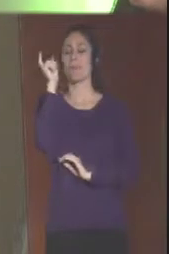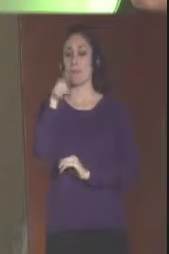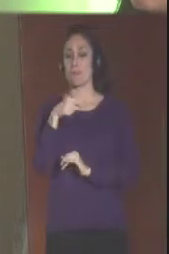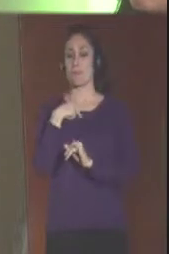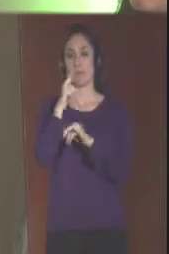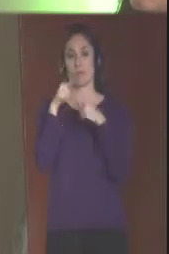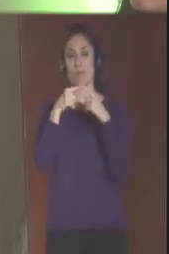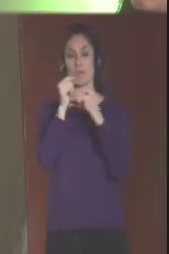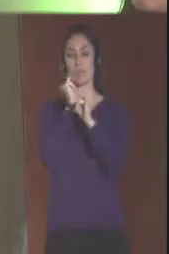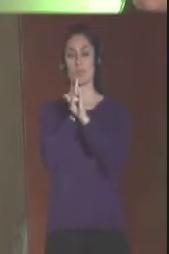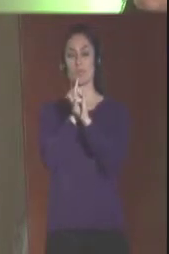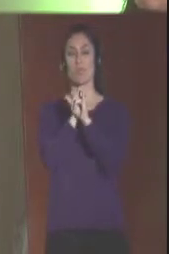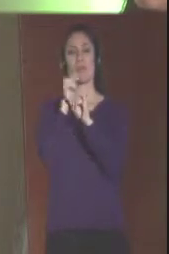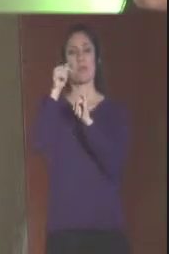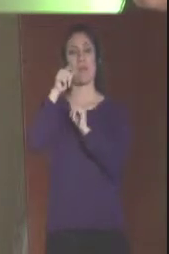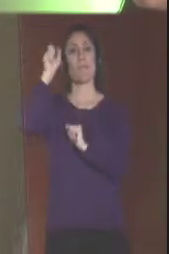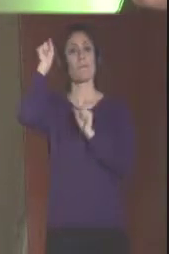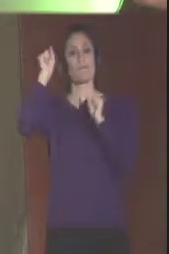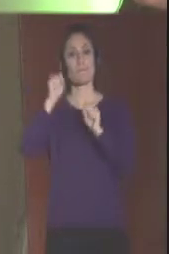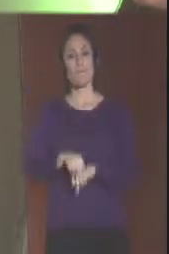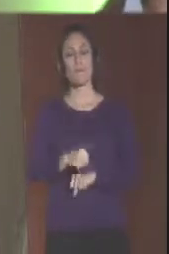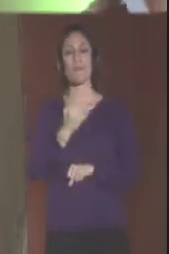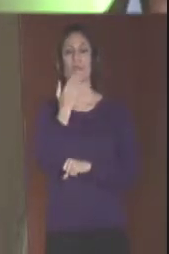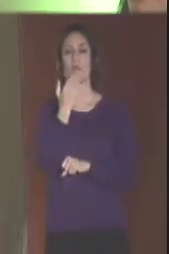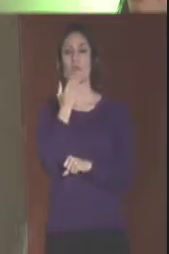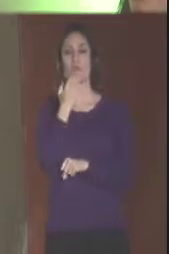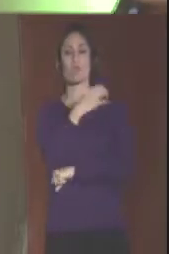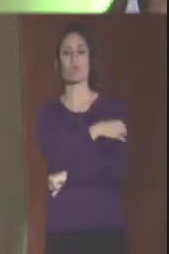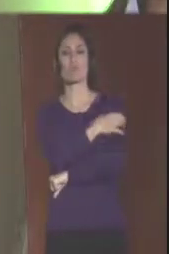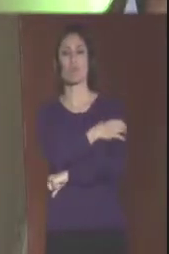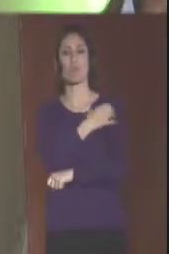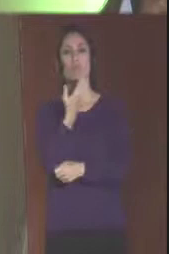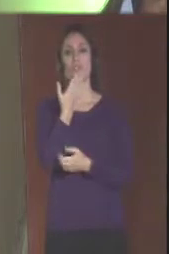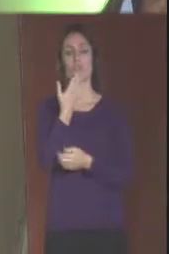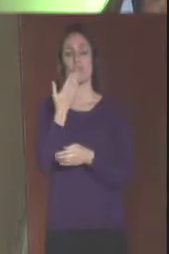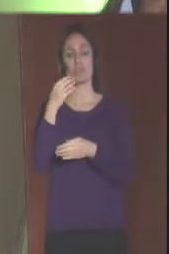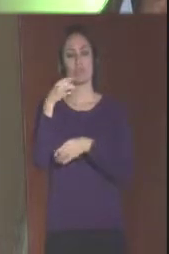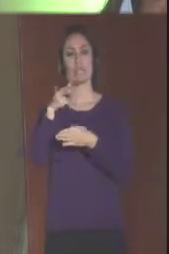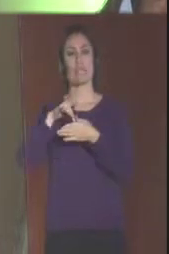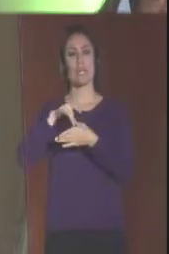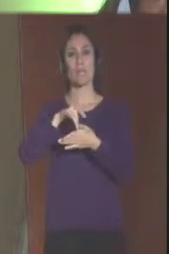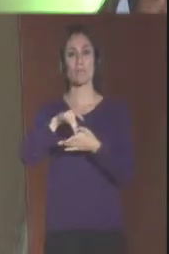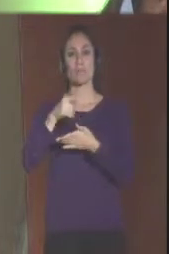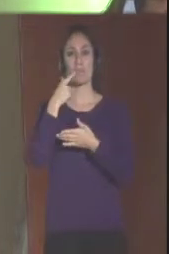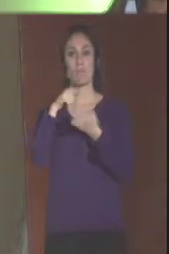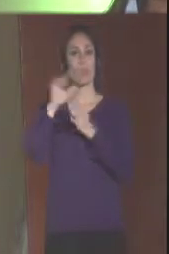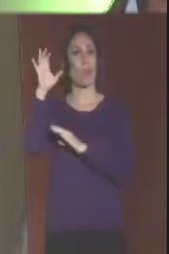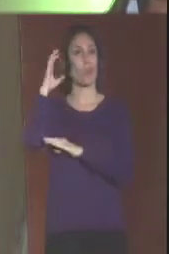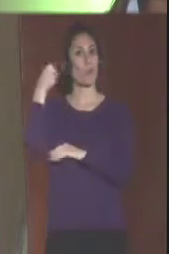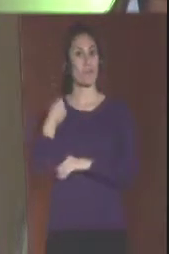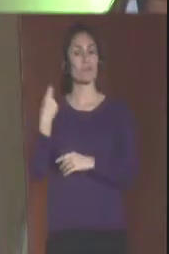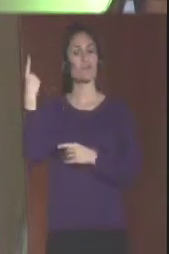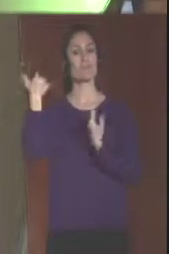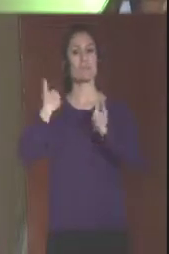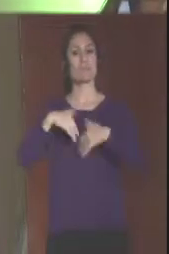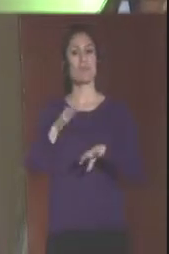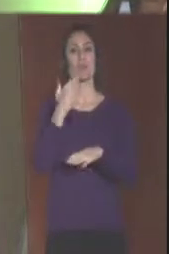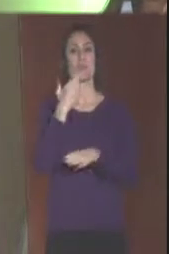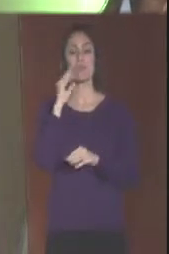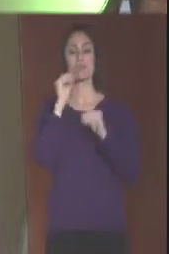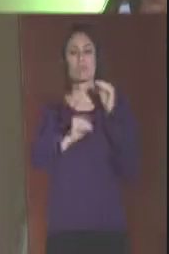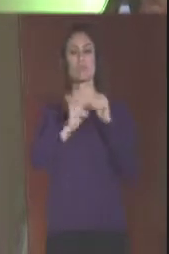institucionalidad pueda generar un comité de gestión del riesgo, que en el caso de Cuenca hemos logrado a través de esa